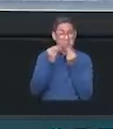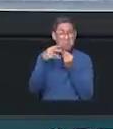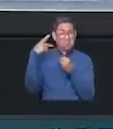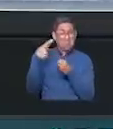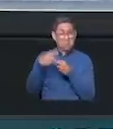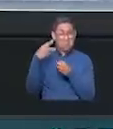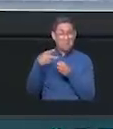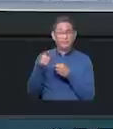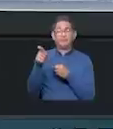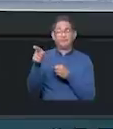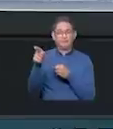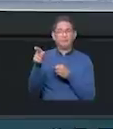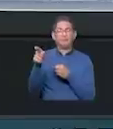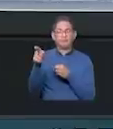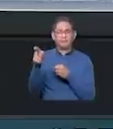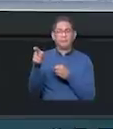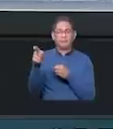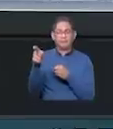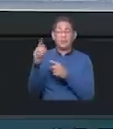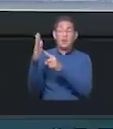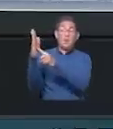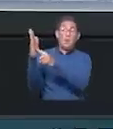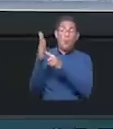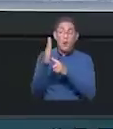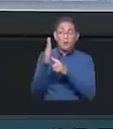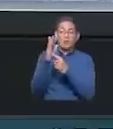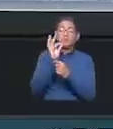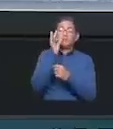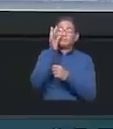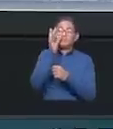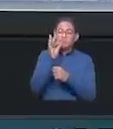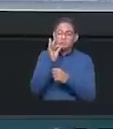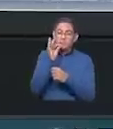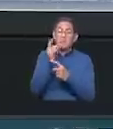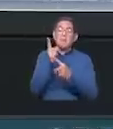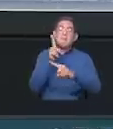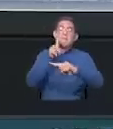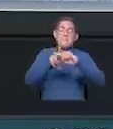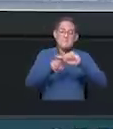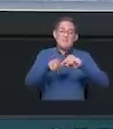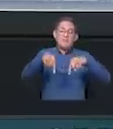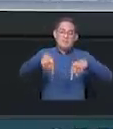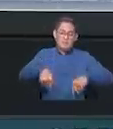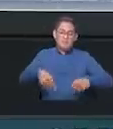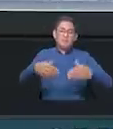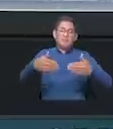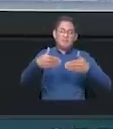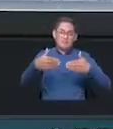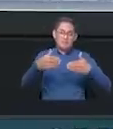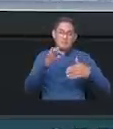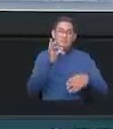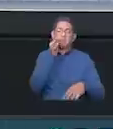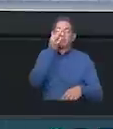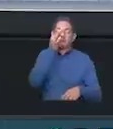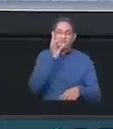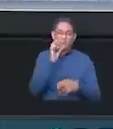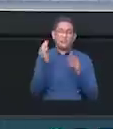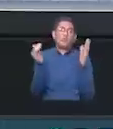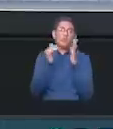realizarse una segunda prueba kobe 19 a su entrada al país